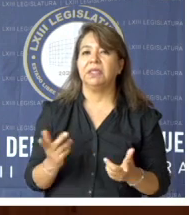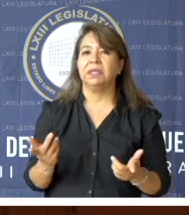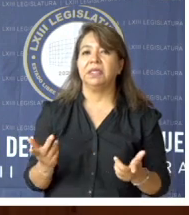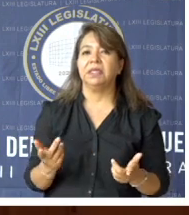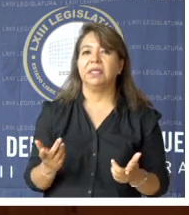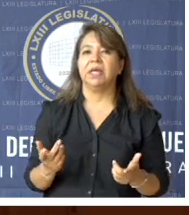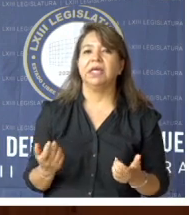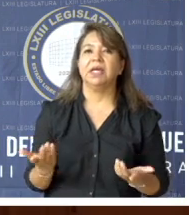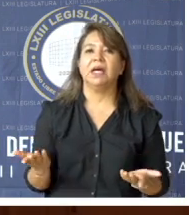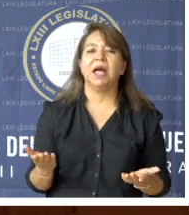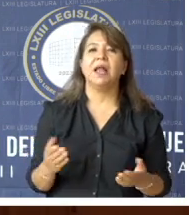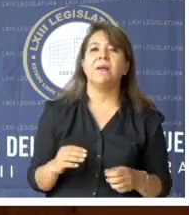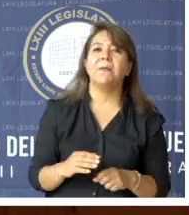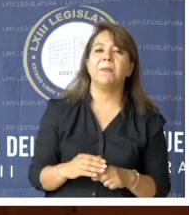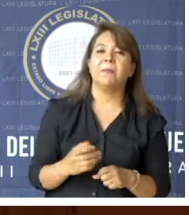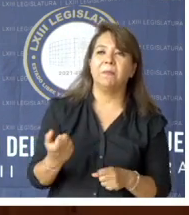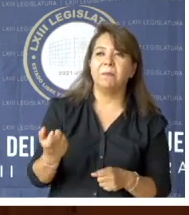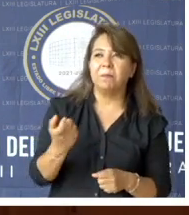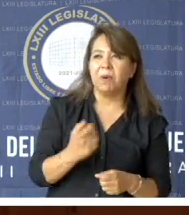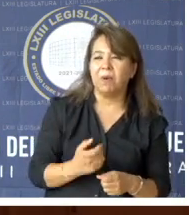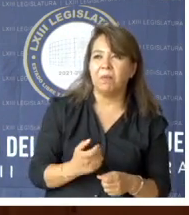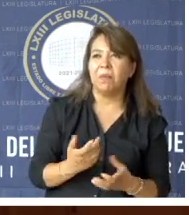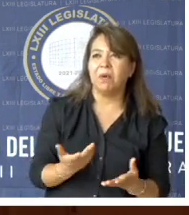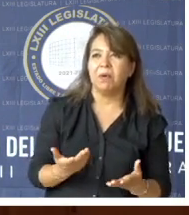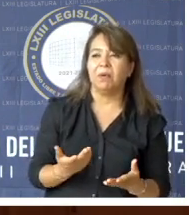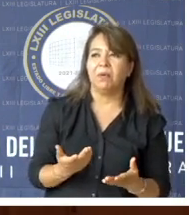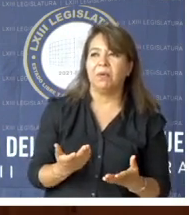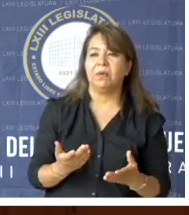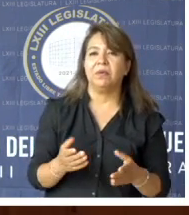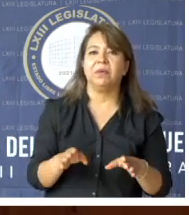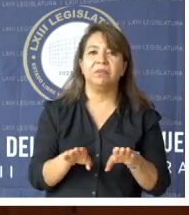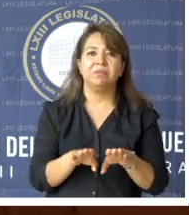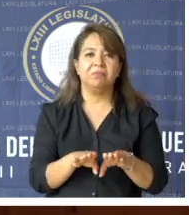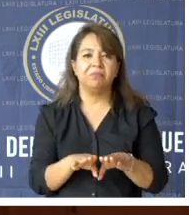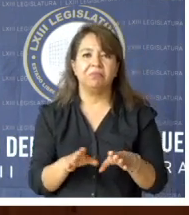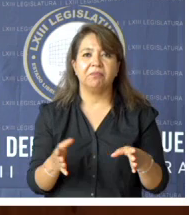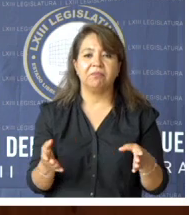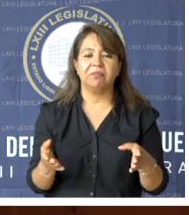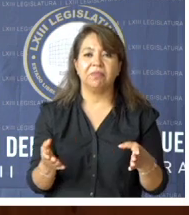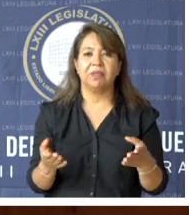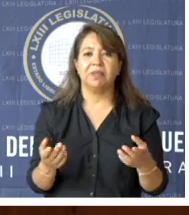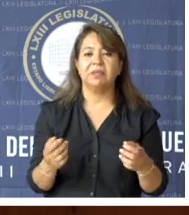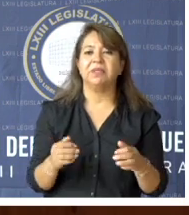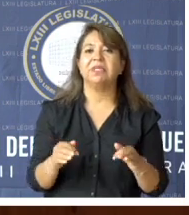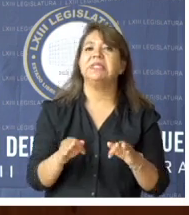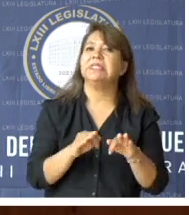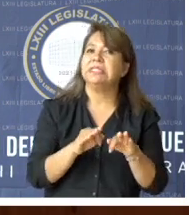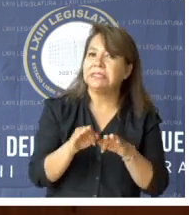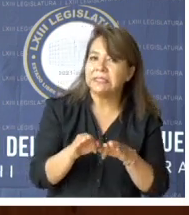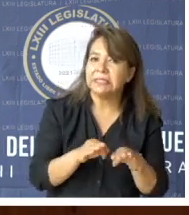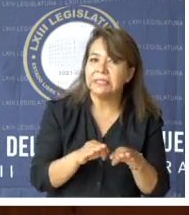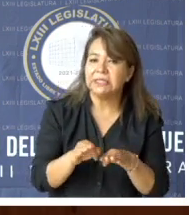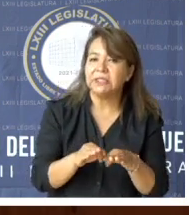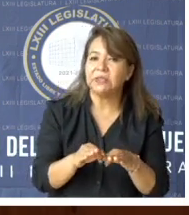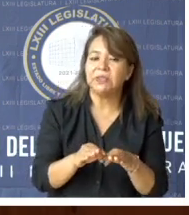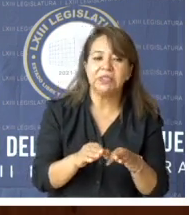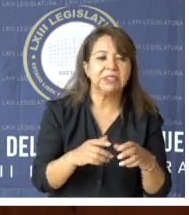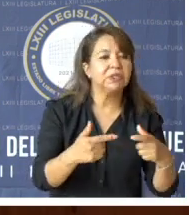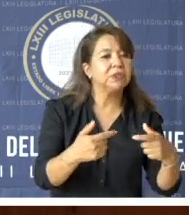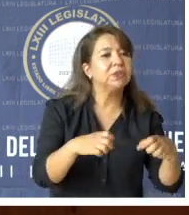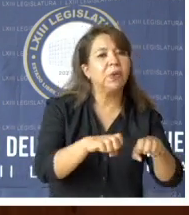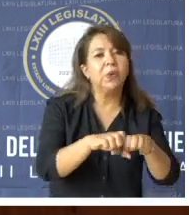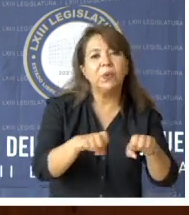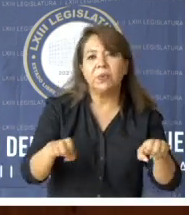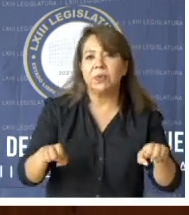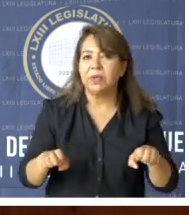al rendimiento o a la eficiencia de un proceso mediante el cual un trabajador, un equipo de trabajo generan